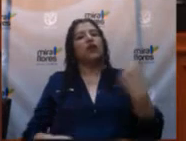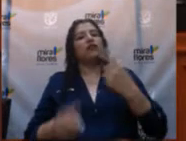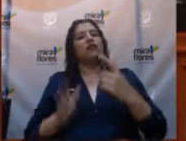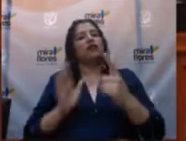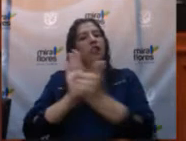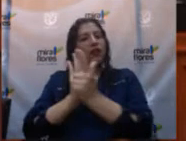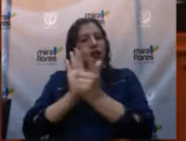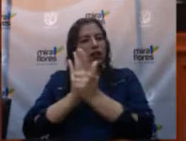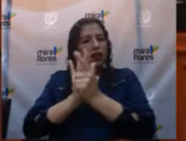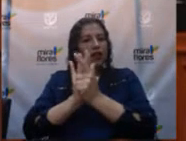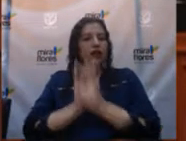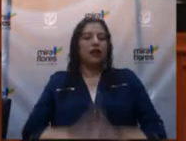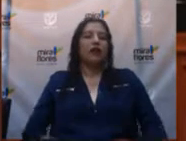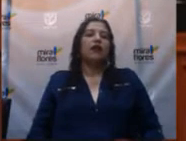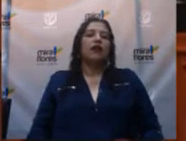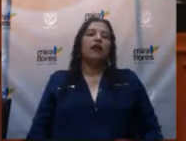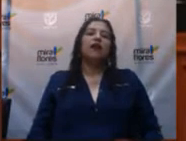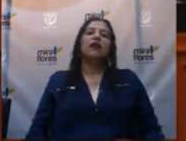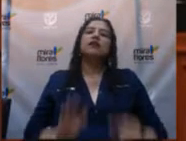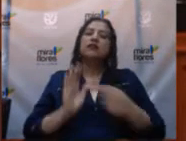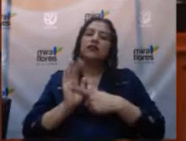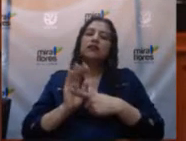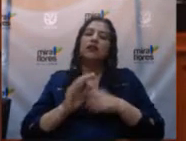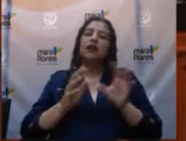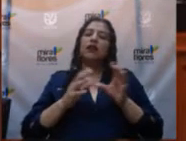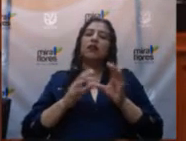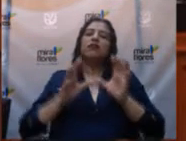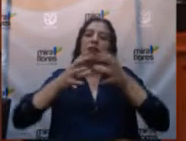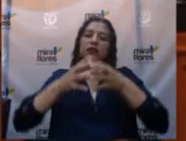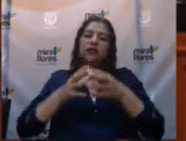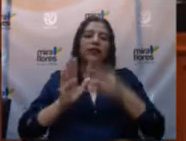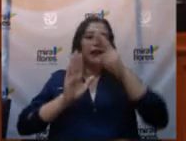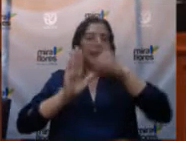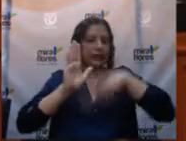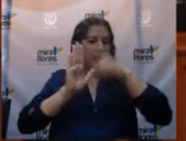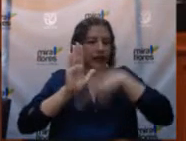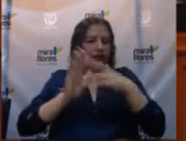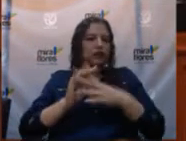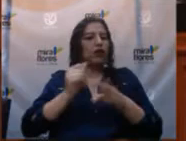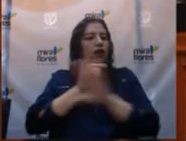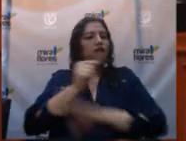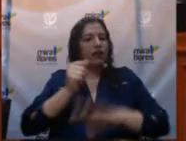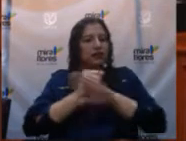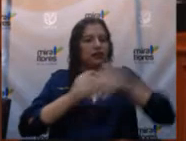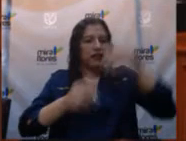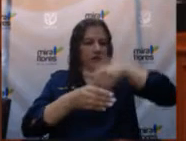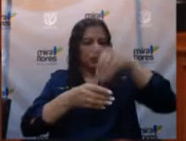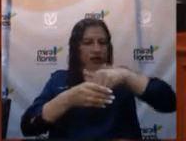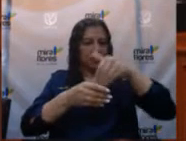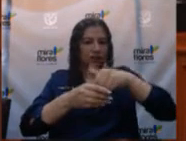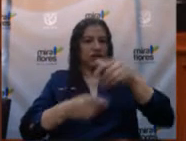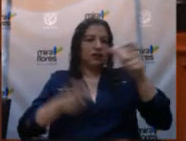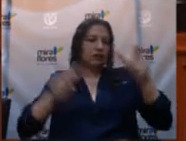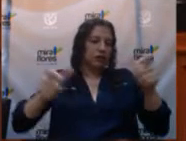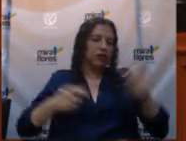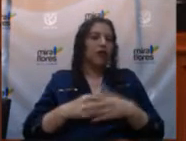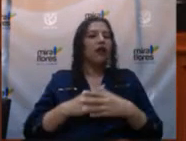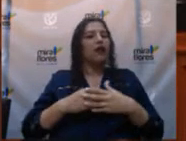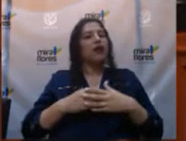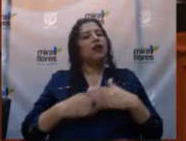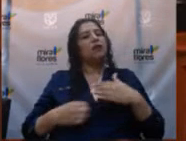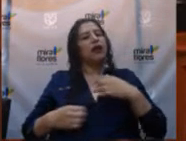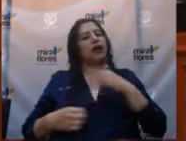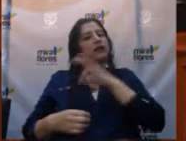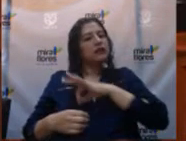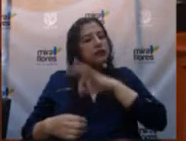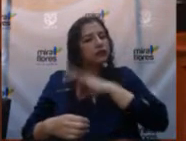siguiente, considerando que para la formación del registro cívico, base fundamental de las elecciones populares y para satisfacer las